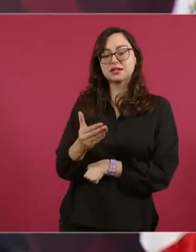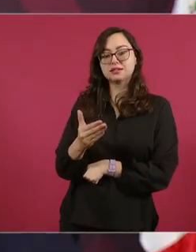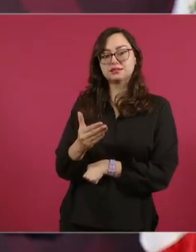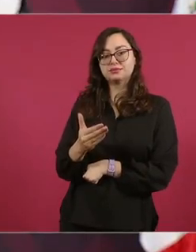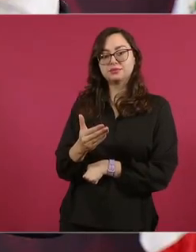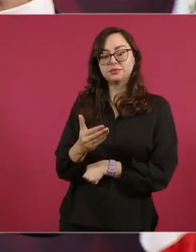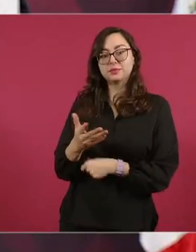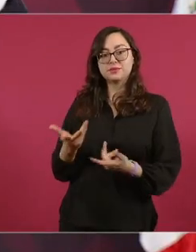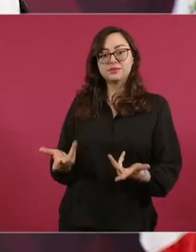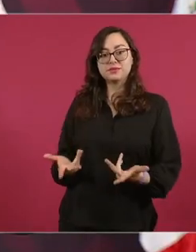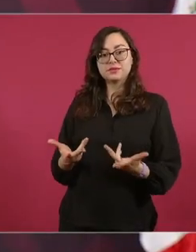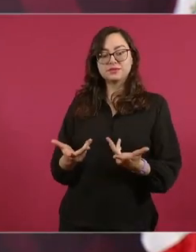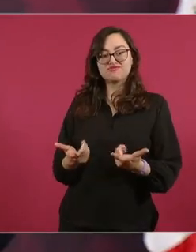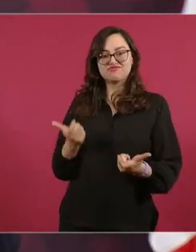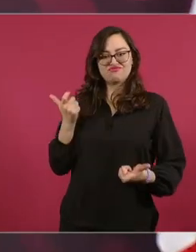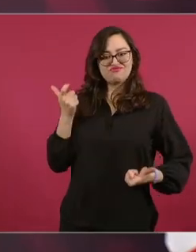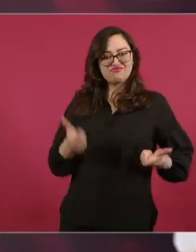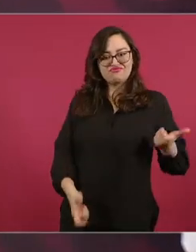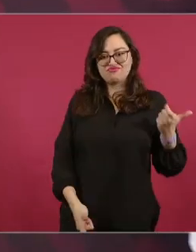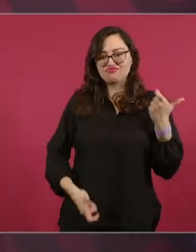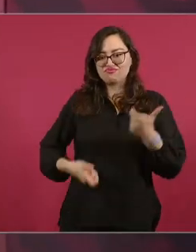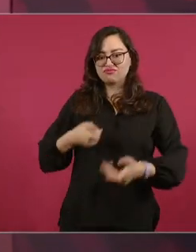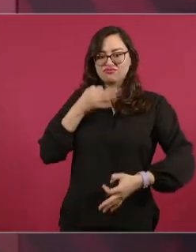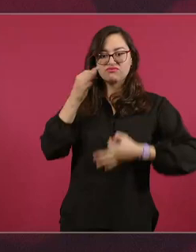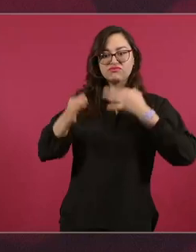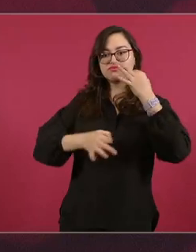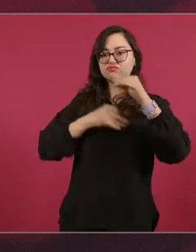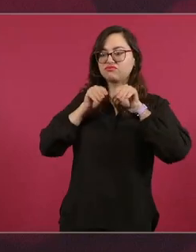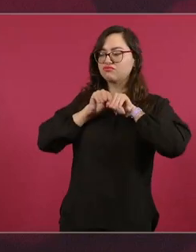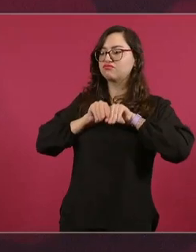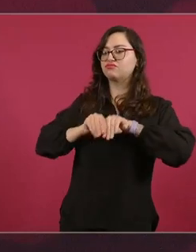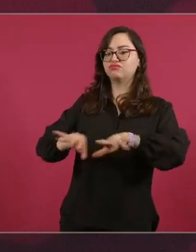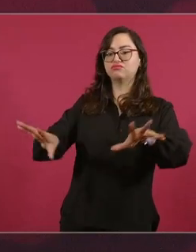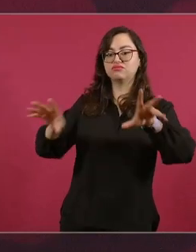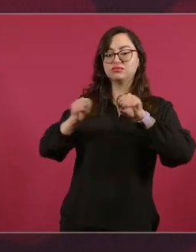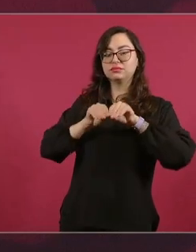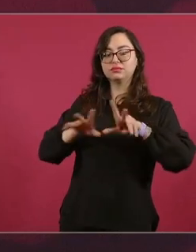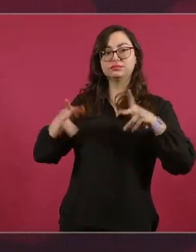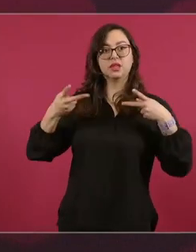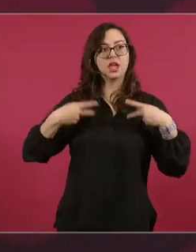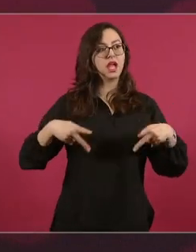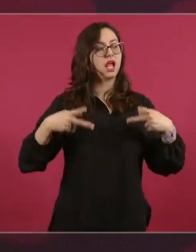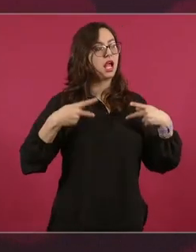y con muchísimo dinero de publicidad logran, ¿no?,